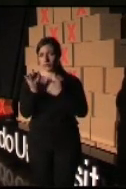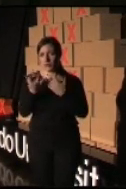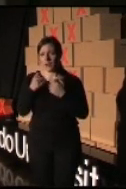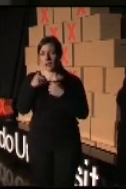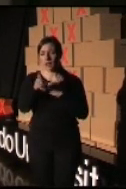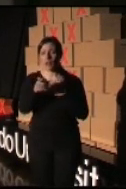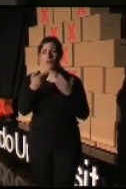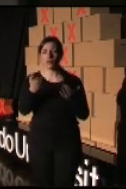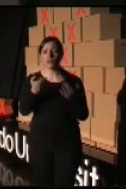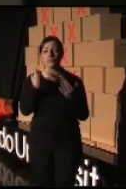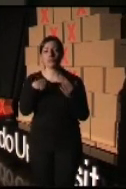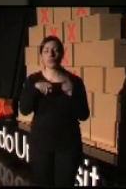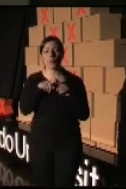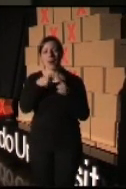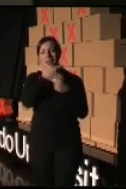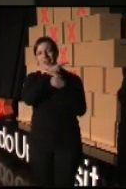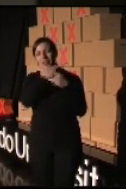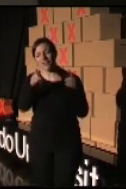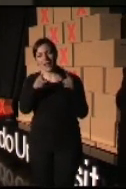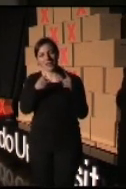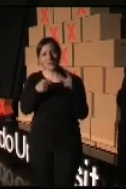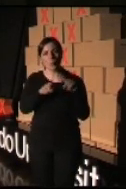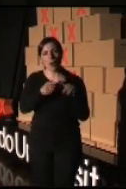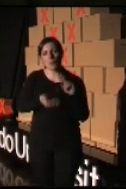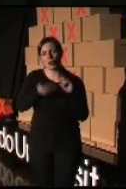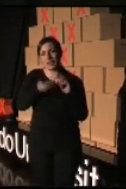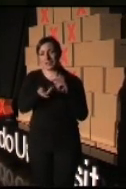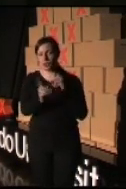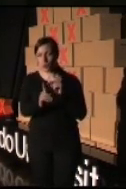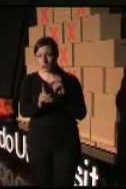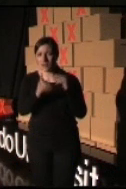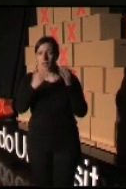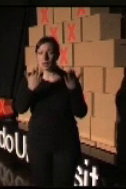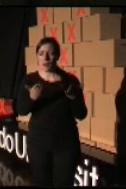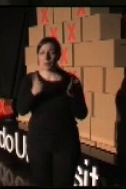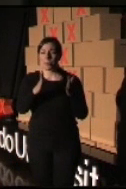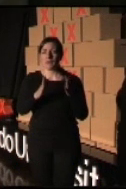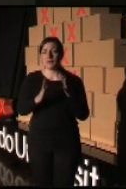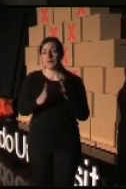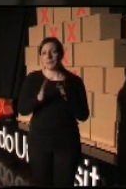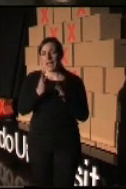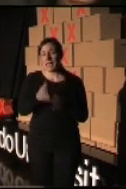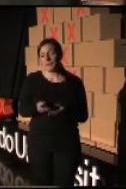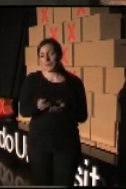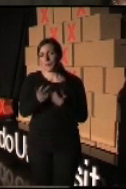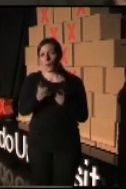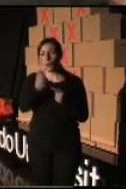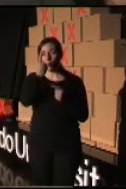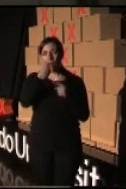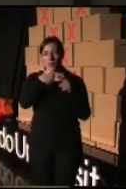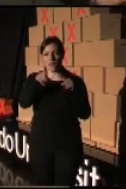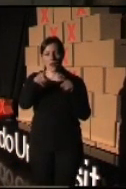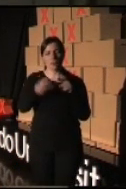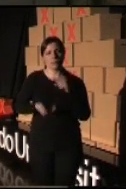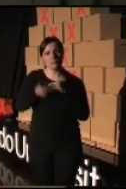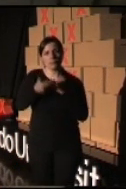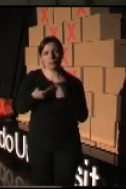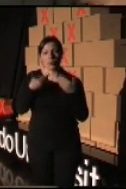De nuevo, no todas estas diferencias son igual de importantes. Hay algunas especialmente importantes y a veces una sola diferencia